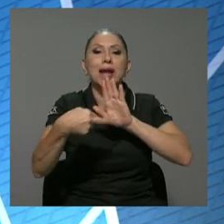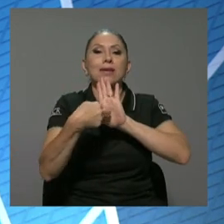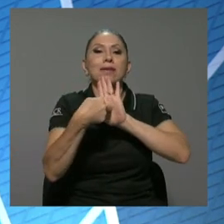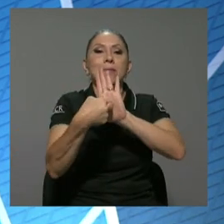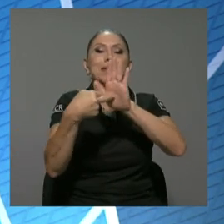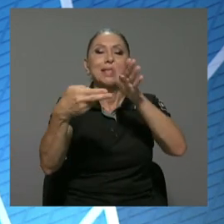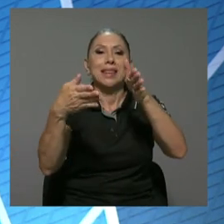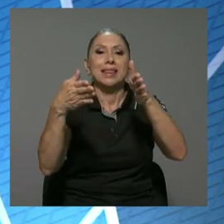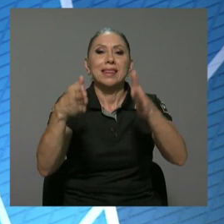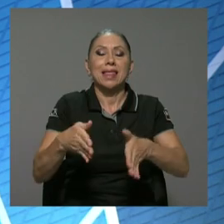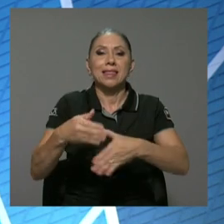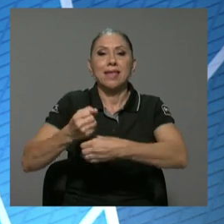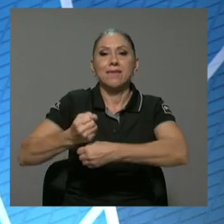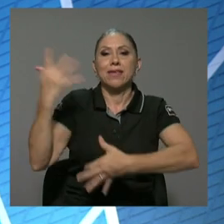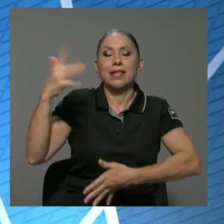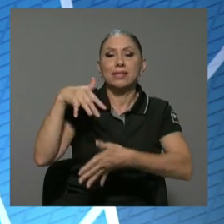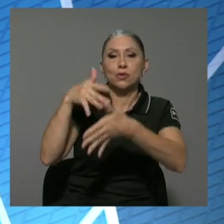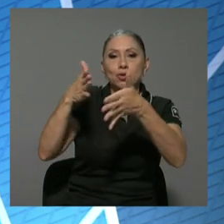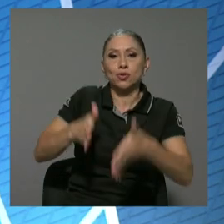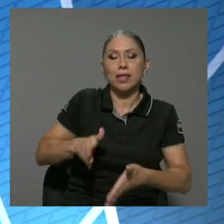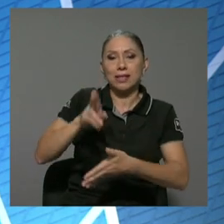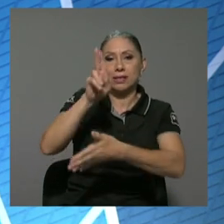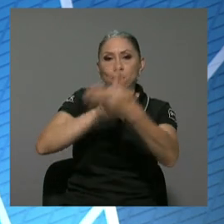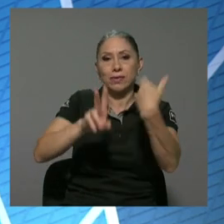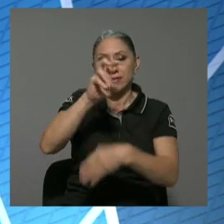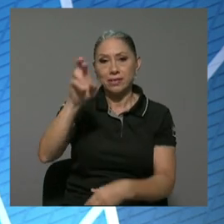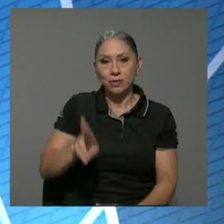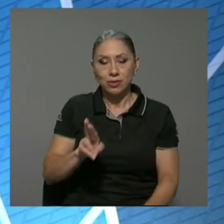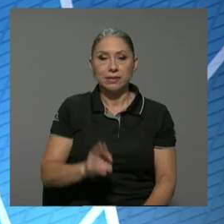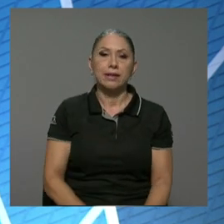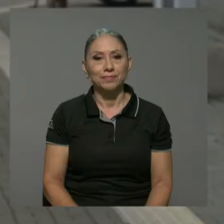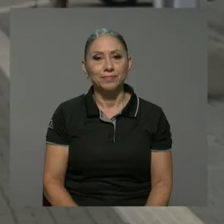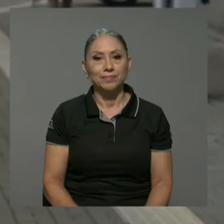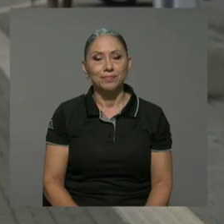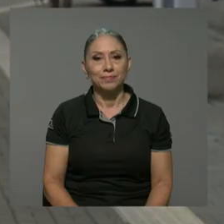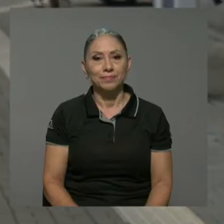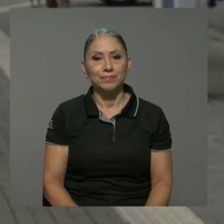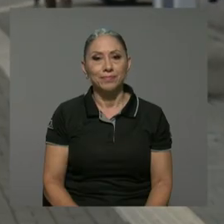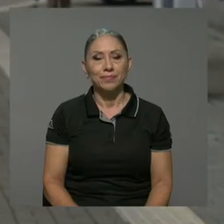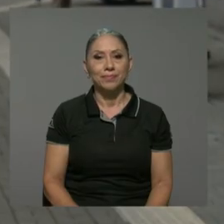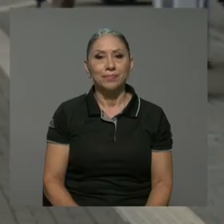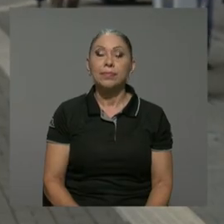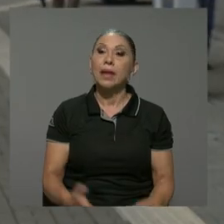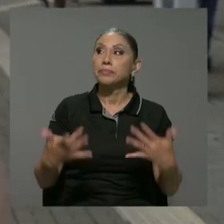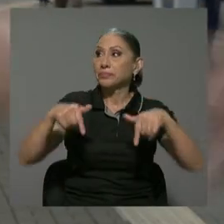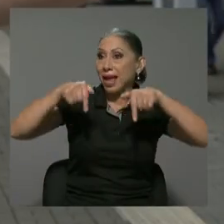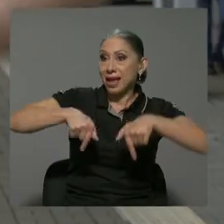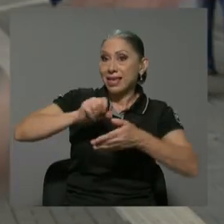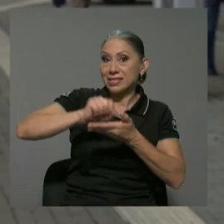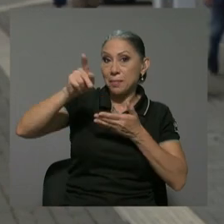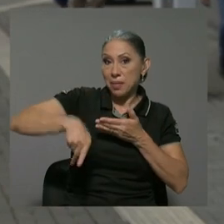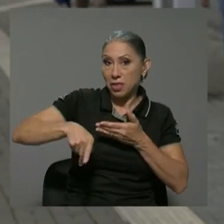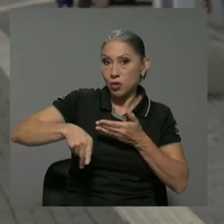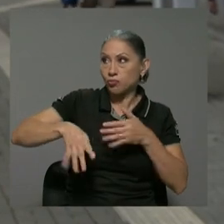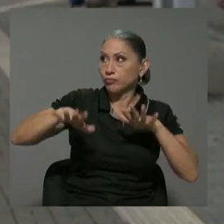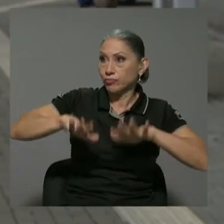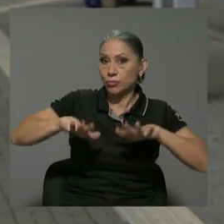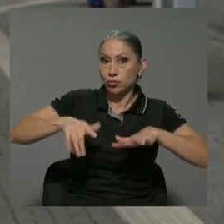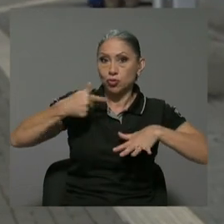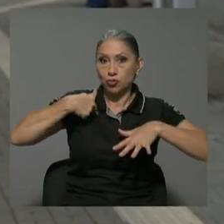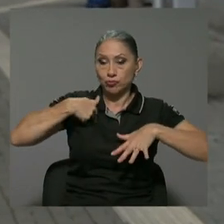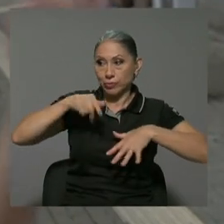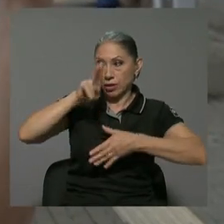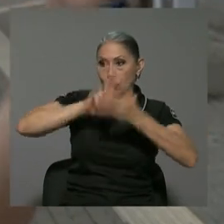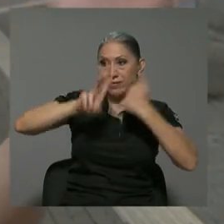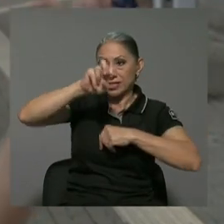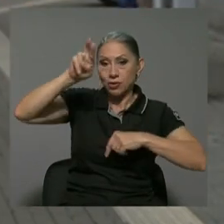de Estudiantes de la Universidad de Costa Rica. Ciudad de Costa Rica, aquí en San Pedro, por donde va a pasar el bloque